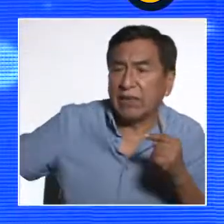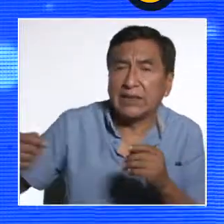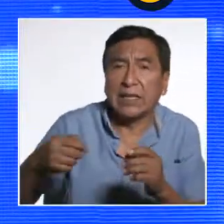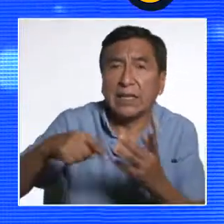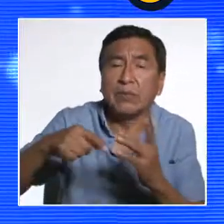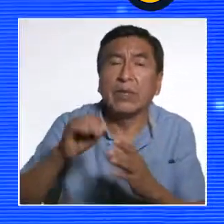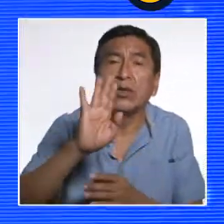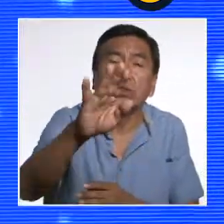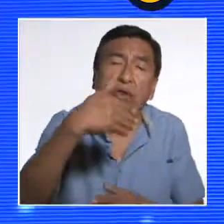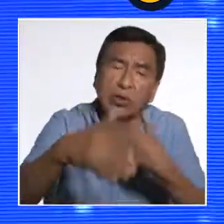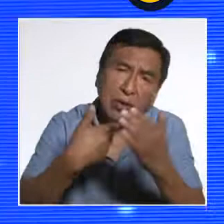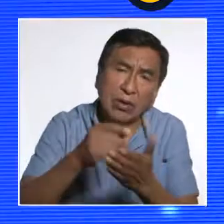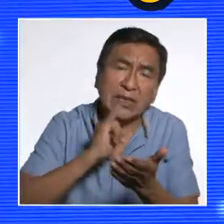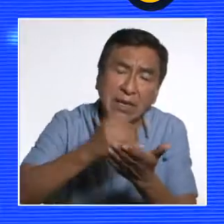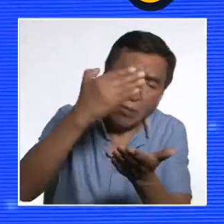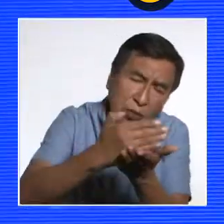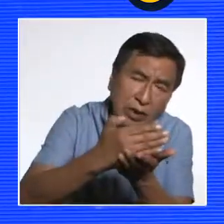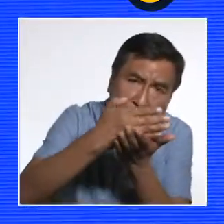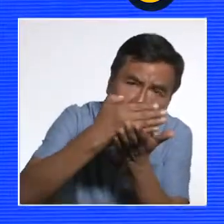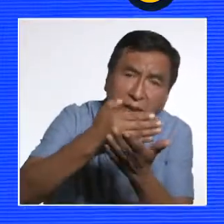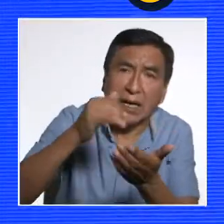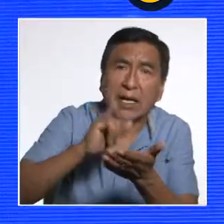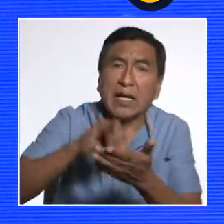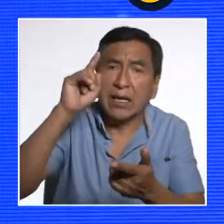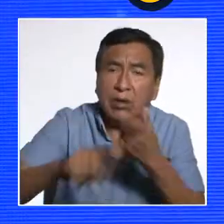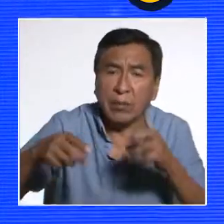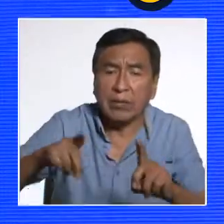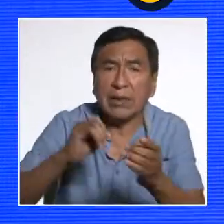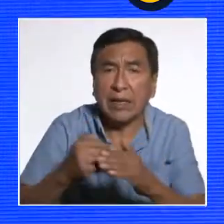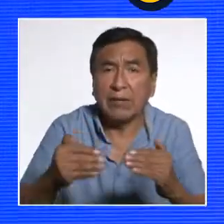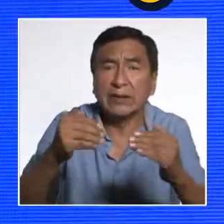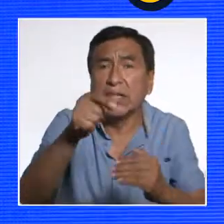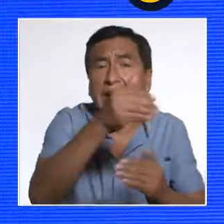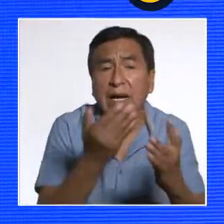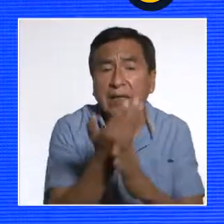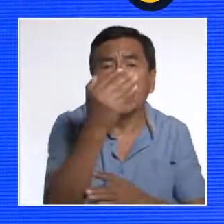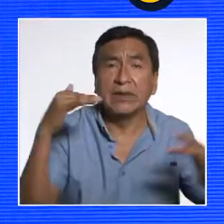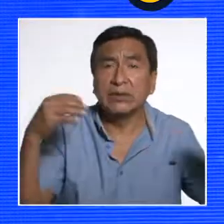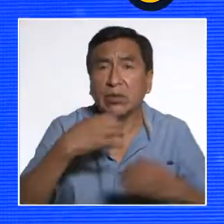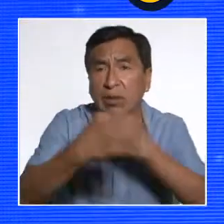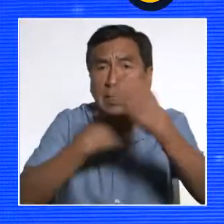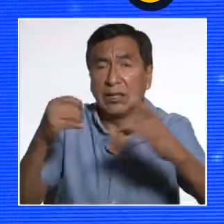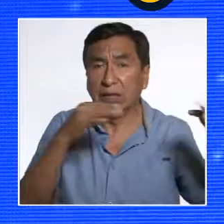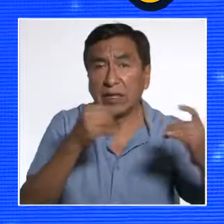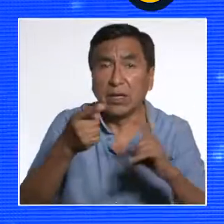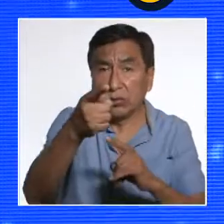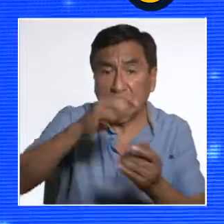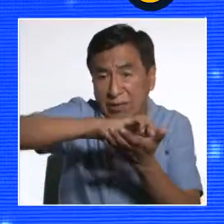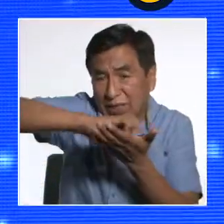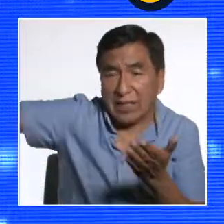está anteponiendo, lo que usted quiere alcanzar a través de un grito de guerra, usted lo quita de lado en un grito en fe.